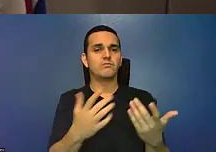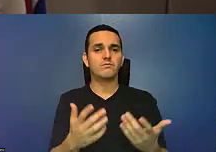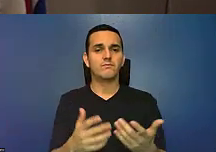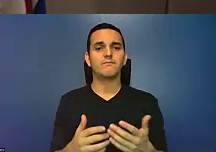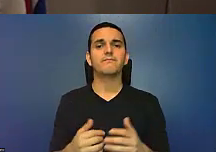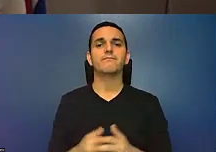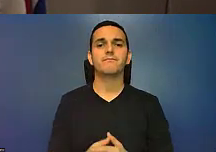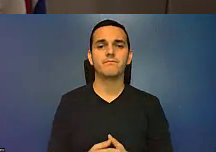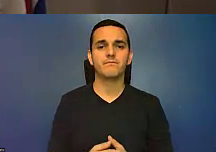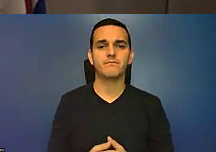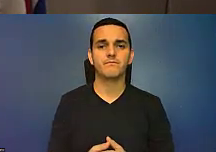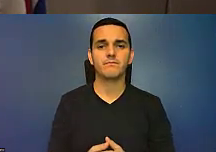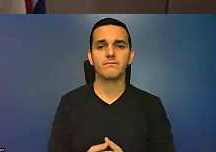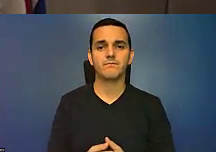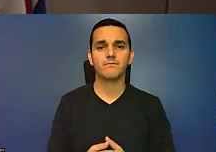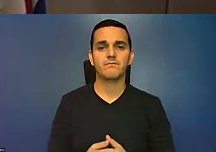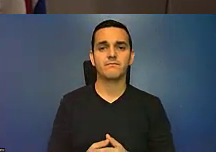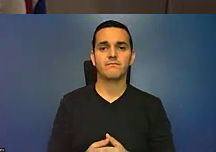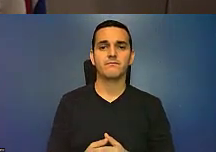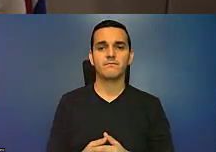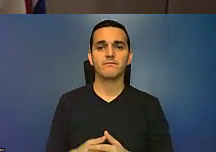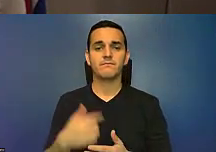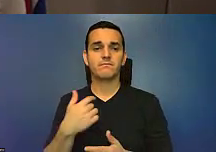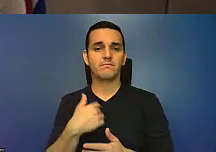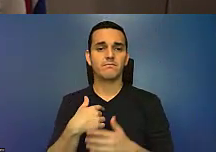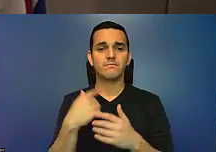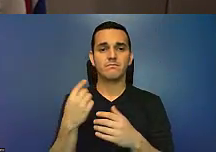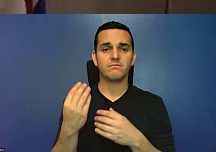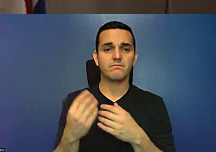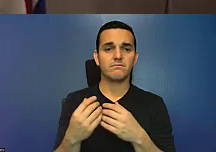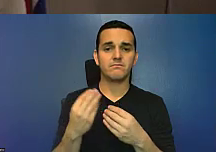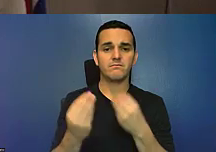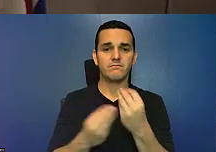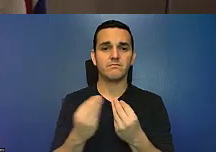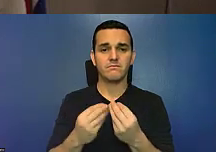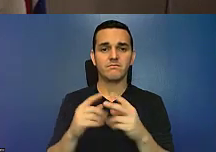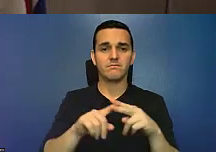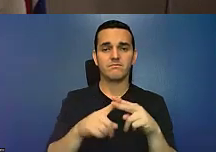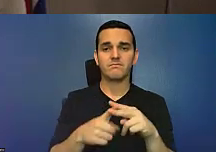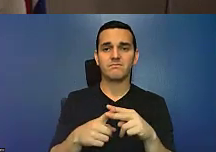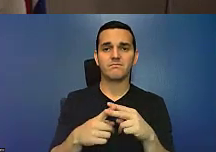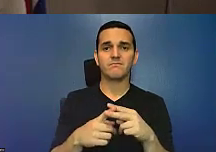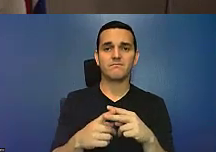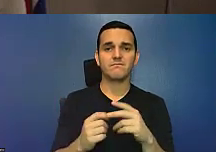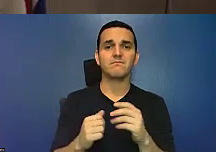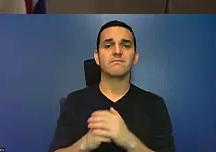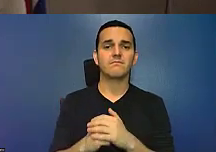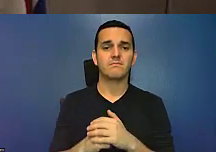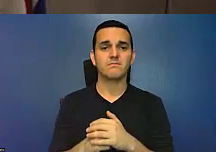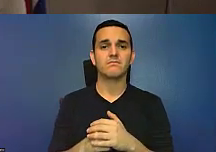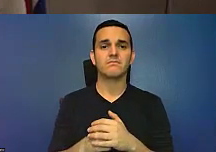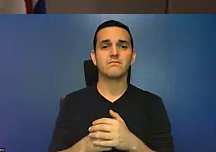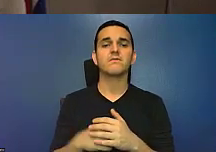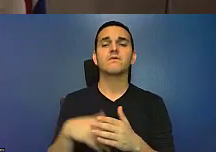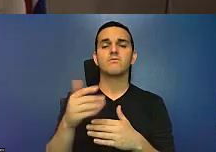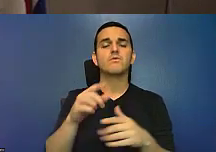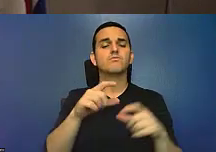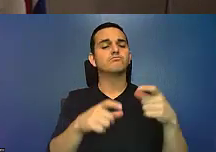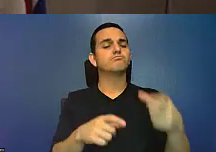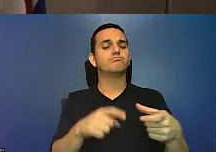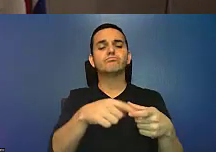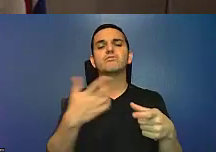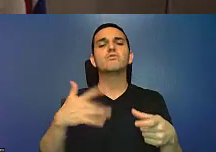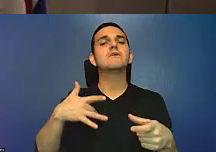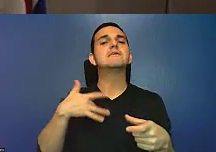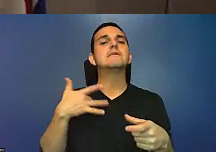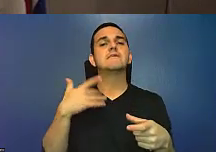profesional me he especializado en la parte de automatización. Iniciamos por un mero sensor, un simple sensor. Ese sensor puede ser